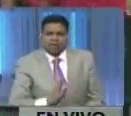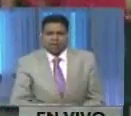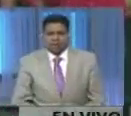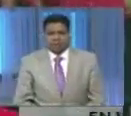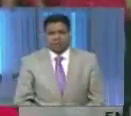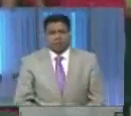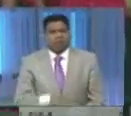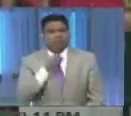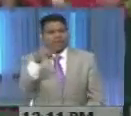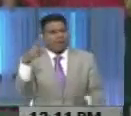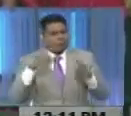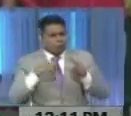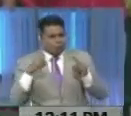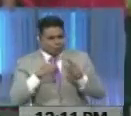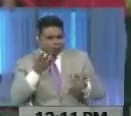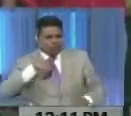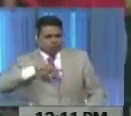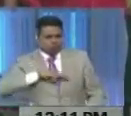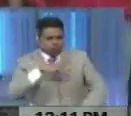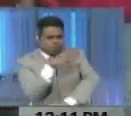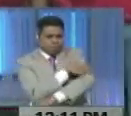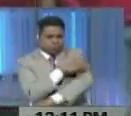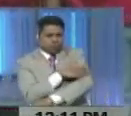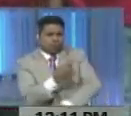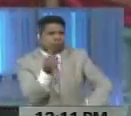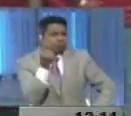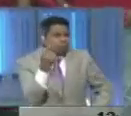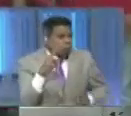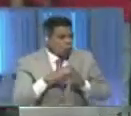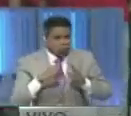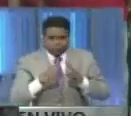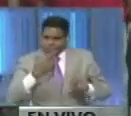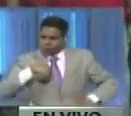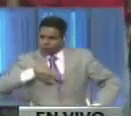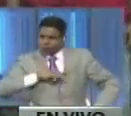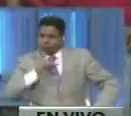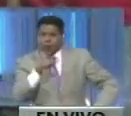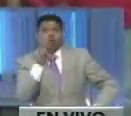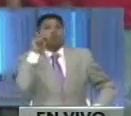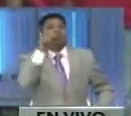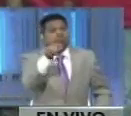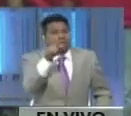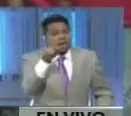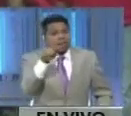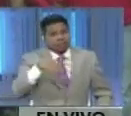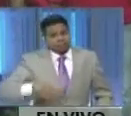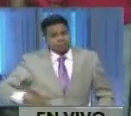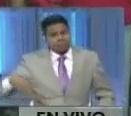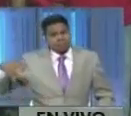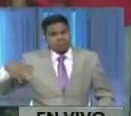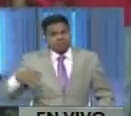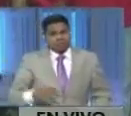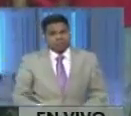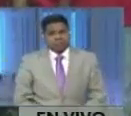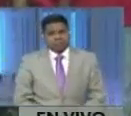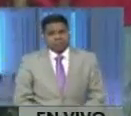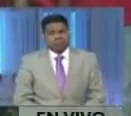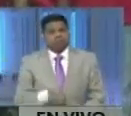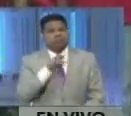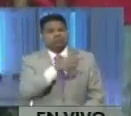de la burguesía. Claro, ellos son o burguesitos o desclasados. Nosotros